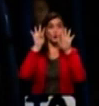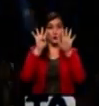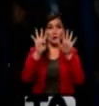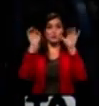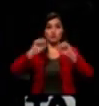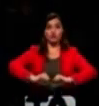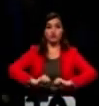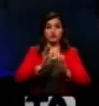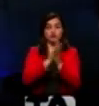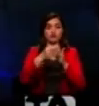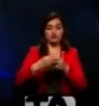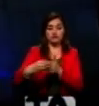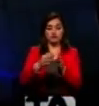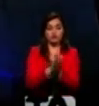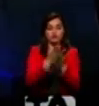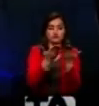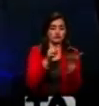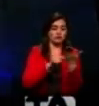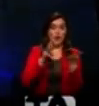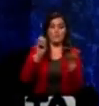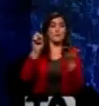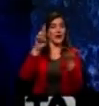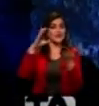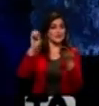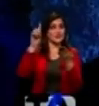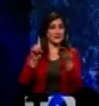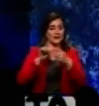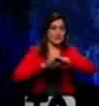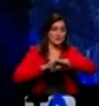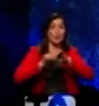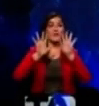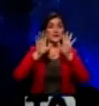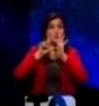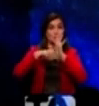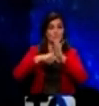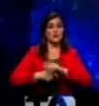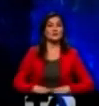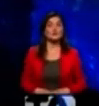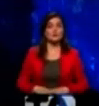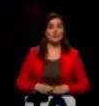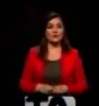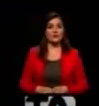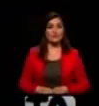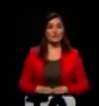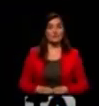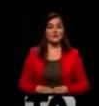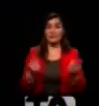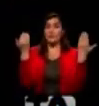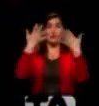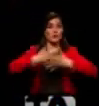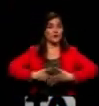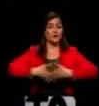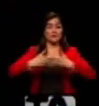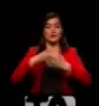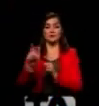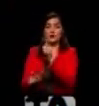a seguir. En La Merced, por ejemplo, la presentación duraba 10 minutos. Una vez que se terminaba, se